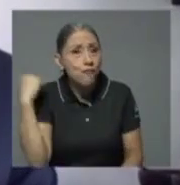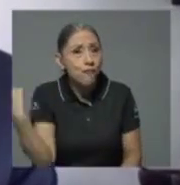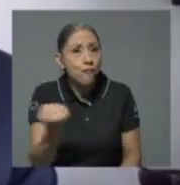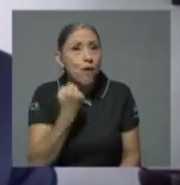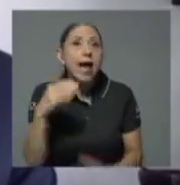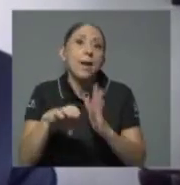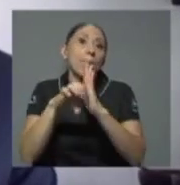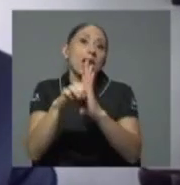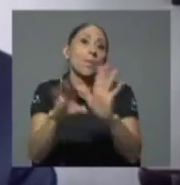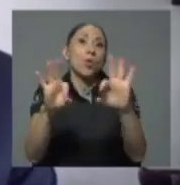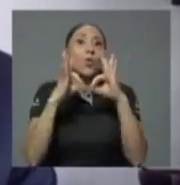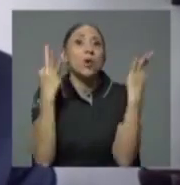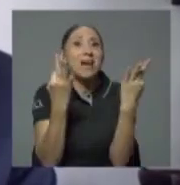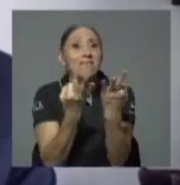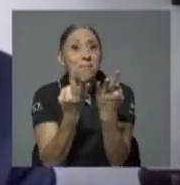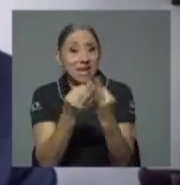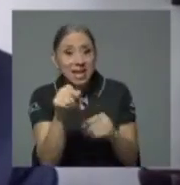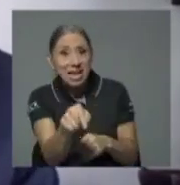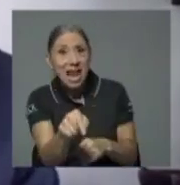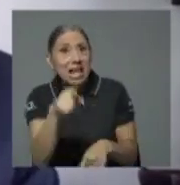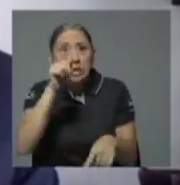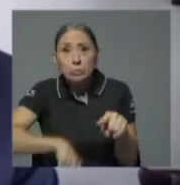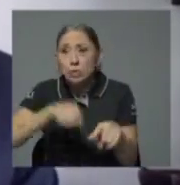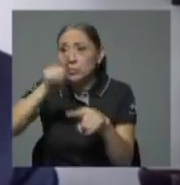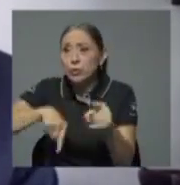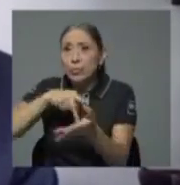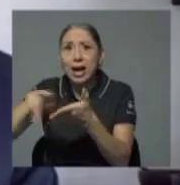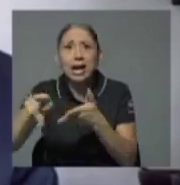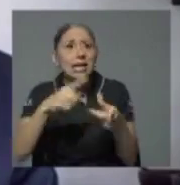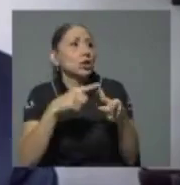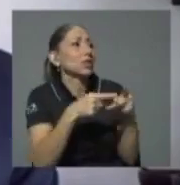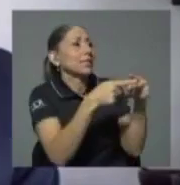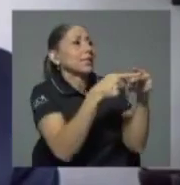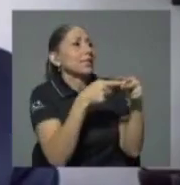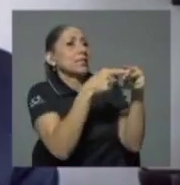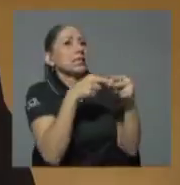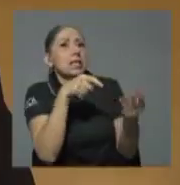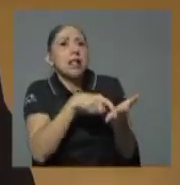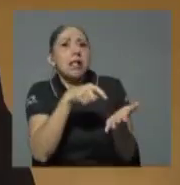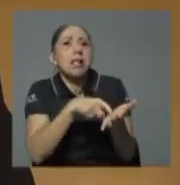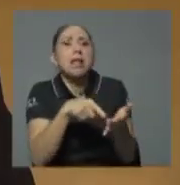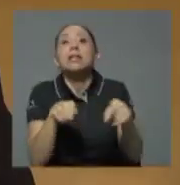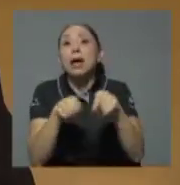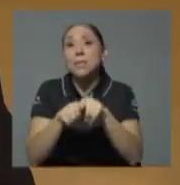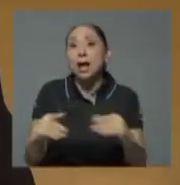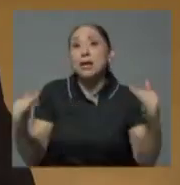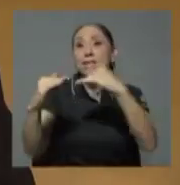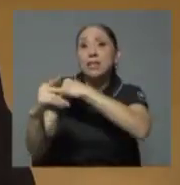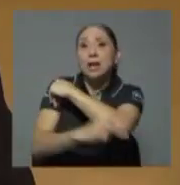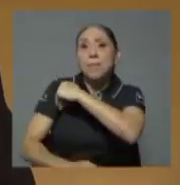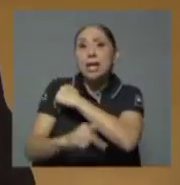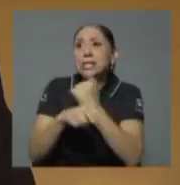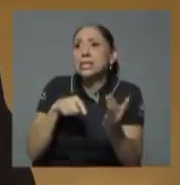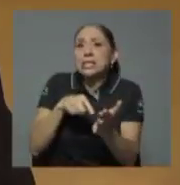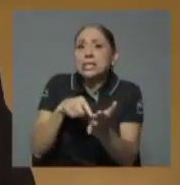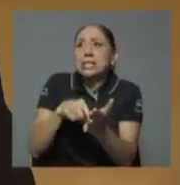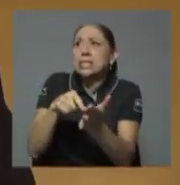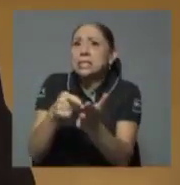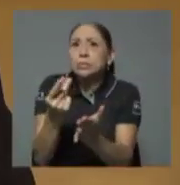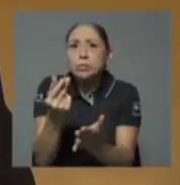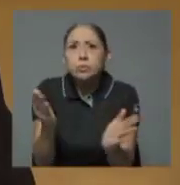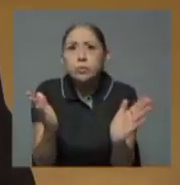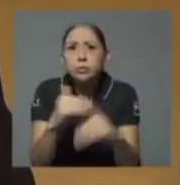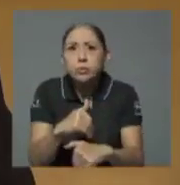que se sobreendeuda por encima de sus capacidades, como a nivel del país. Bueno, pero la pieza que está haciendo falta es el tema